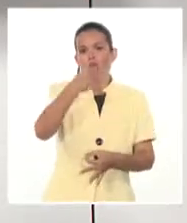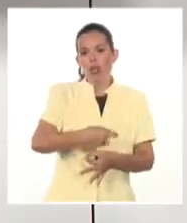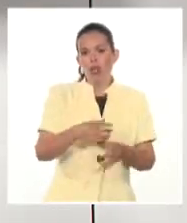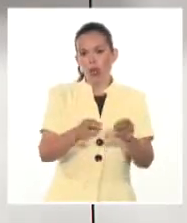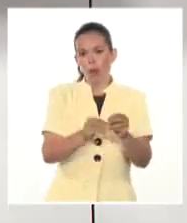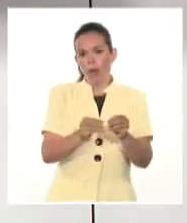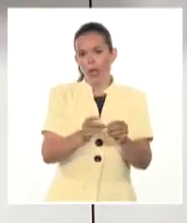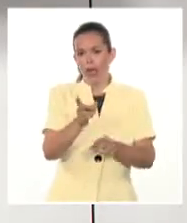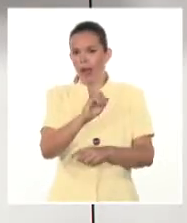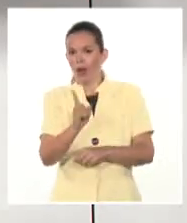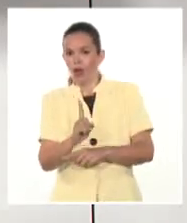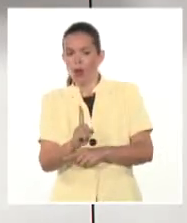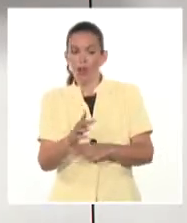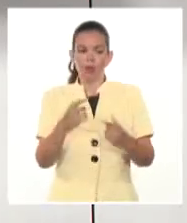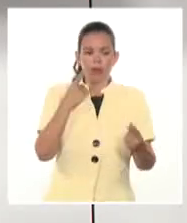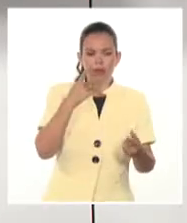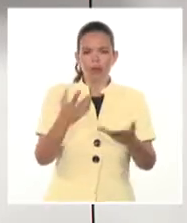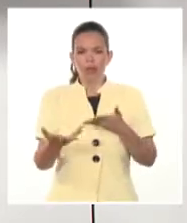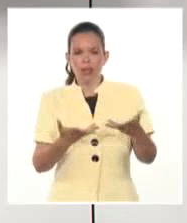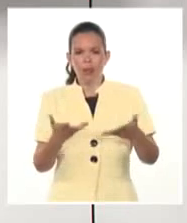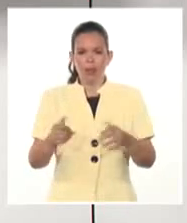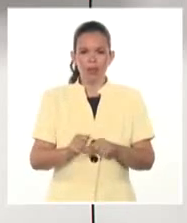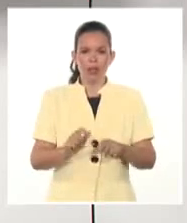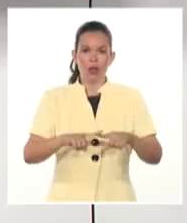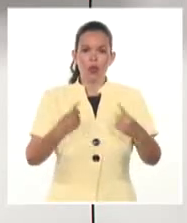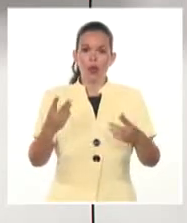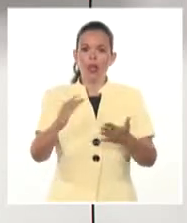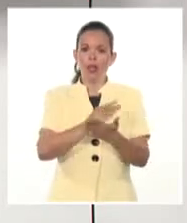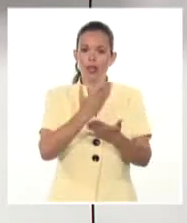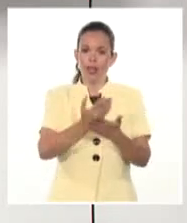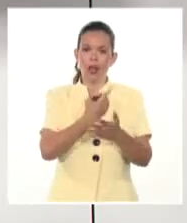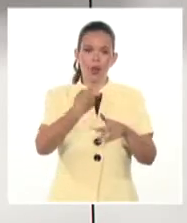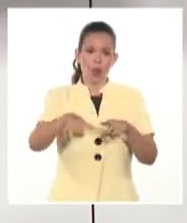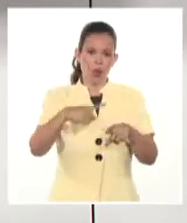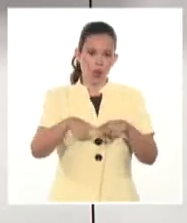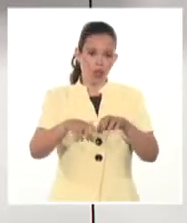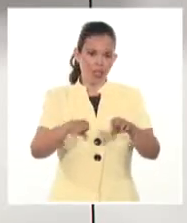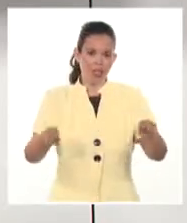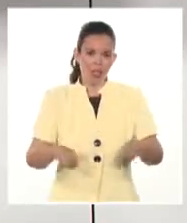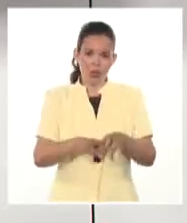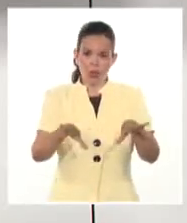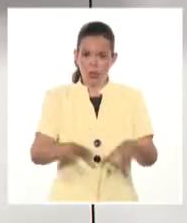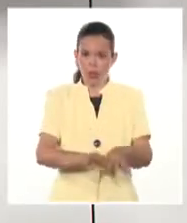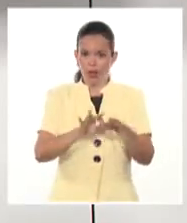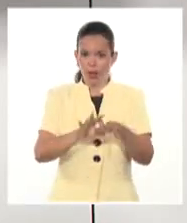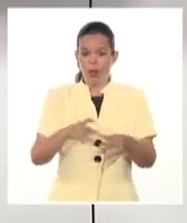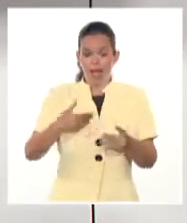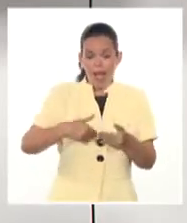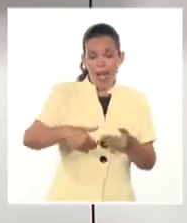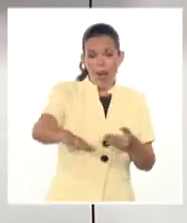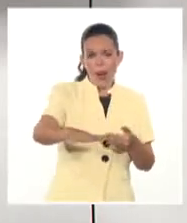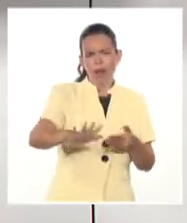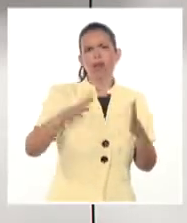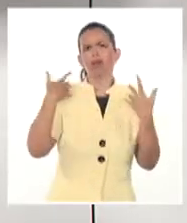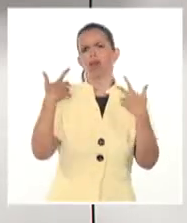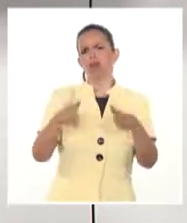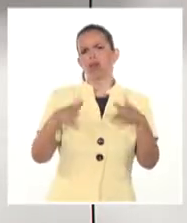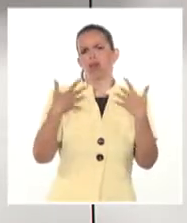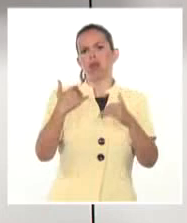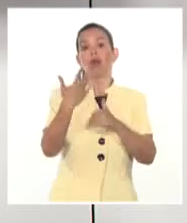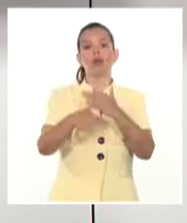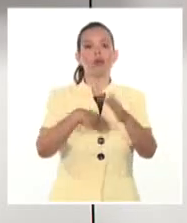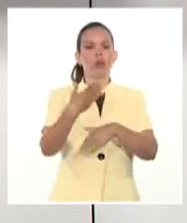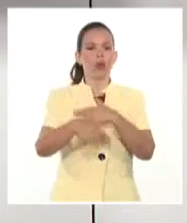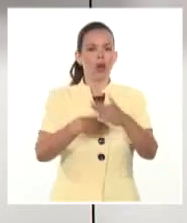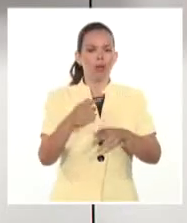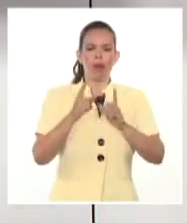cantidad de delitos y de evidencias del informe inicial. Se avecinan tiempos de mucha convulsión política para un país con heridas sin sanar